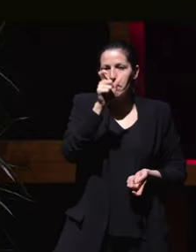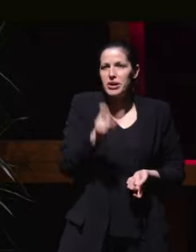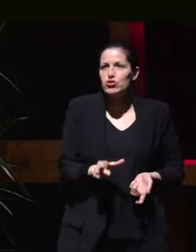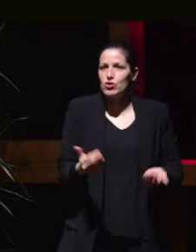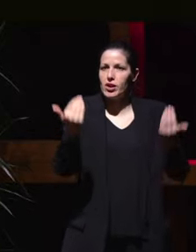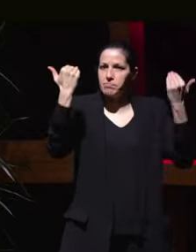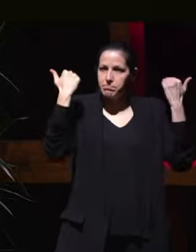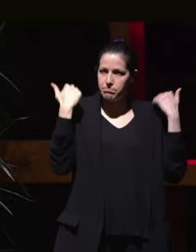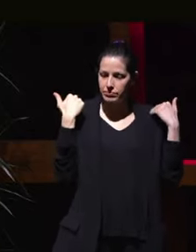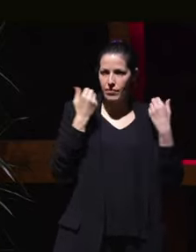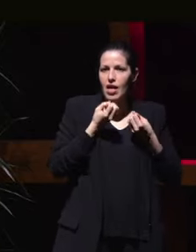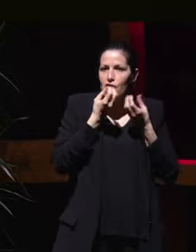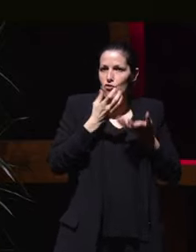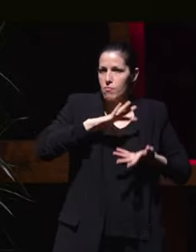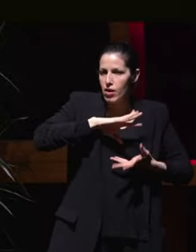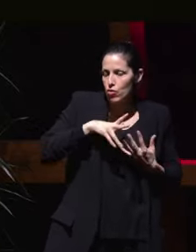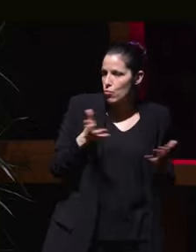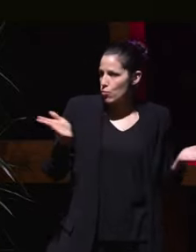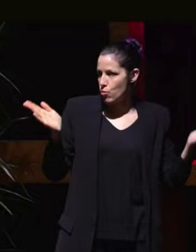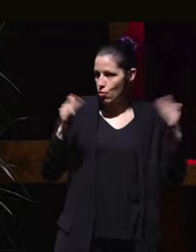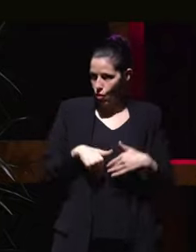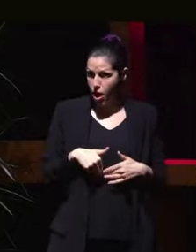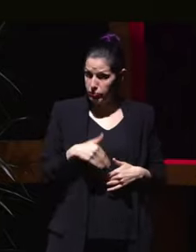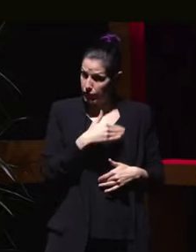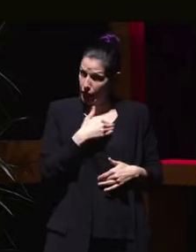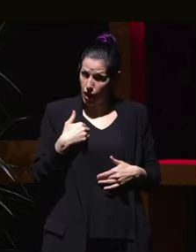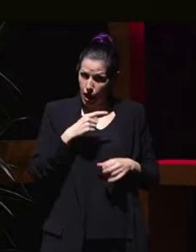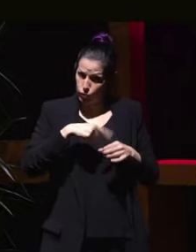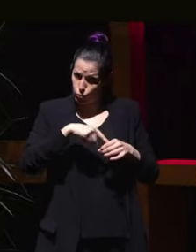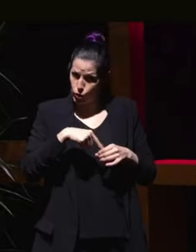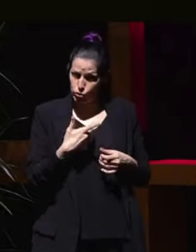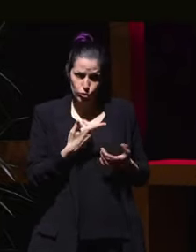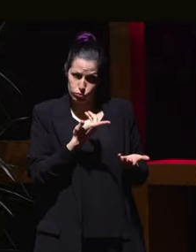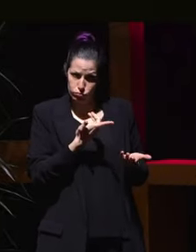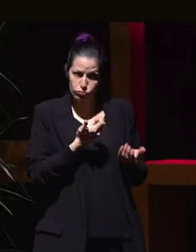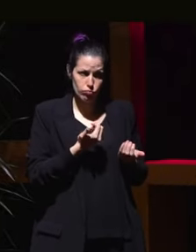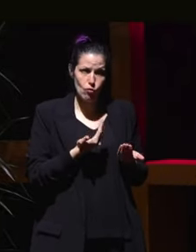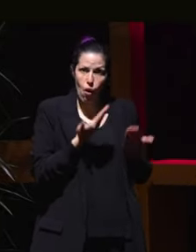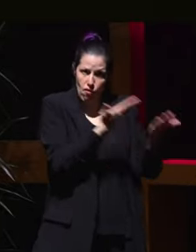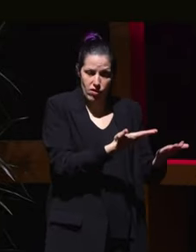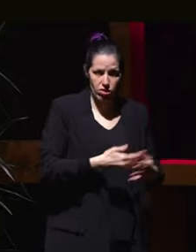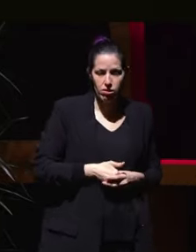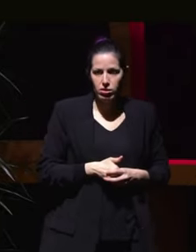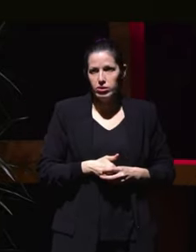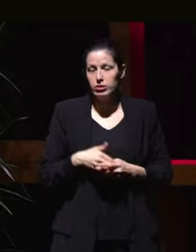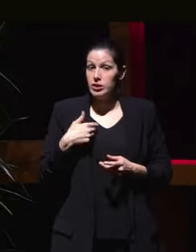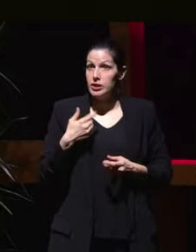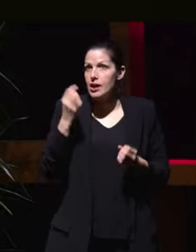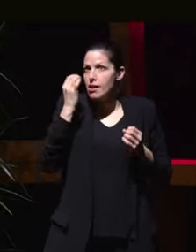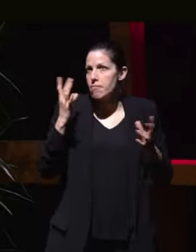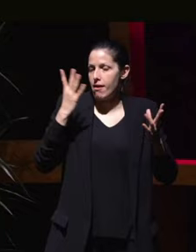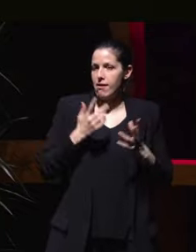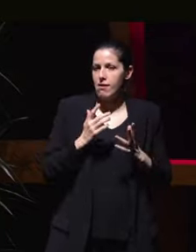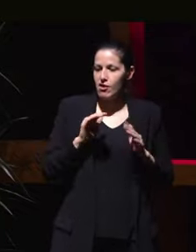allí, que se quería ese puesto y hacer para mí. Pues bueno, imaginad vos, volver a